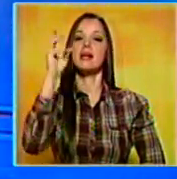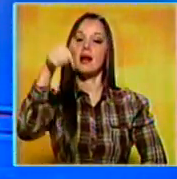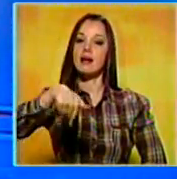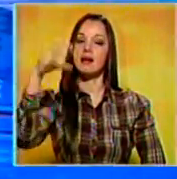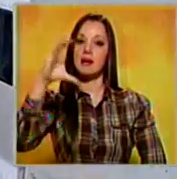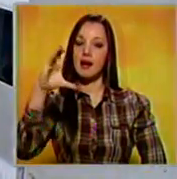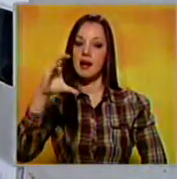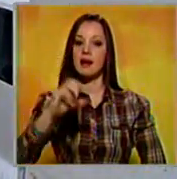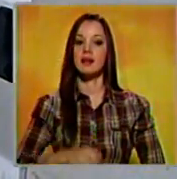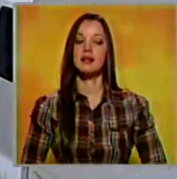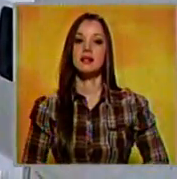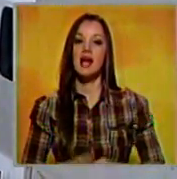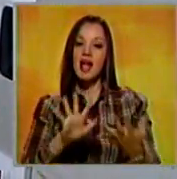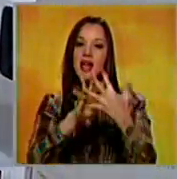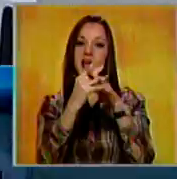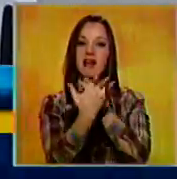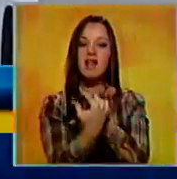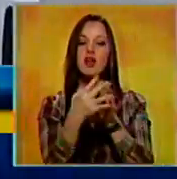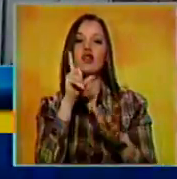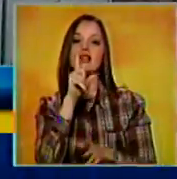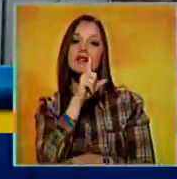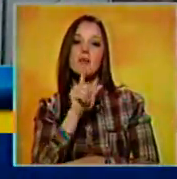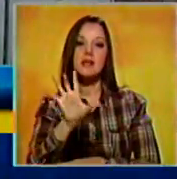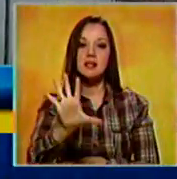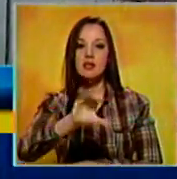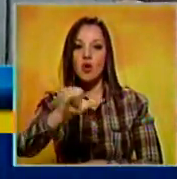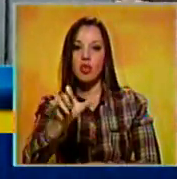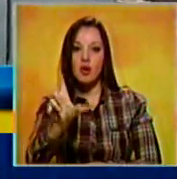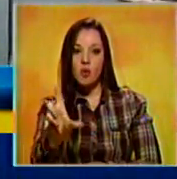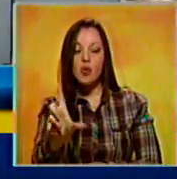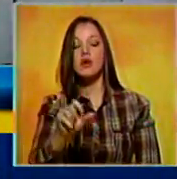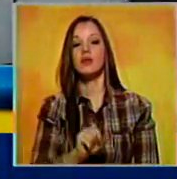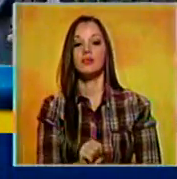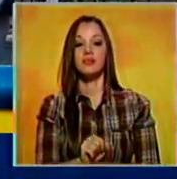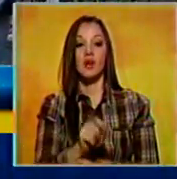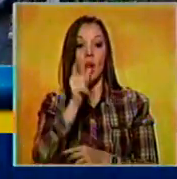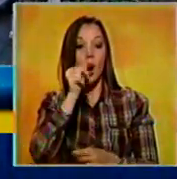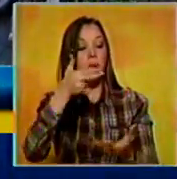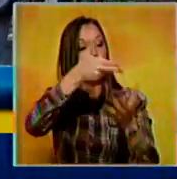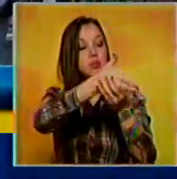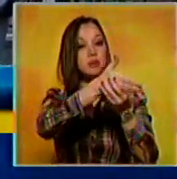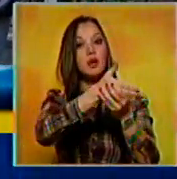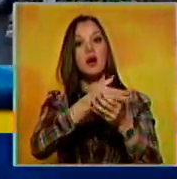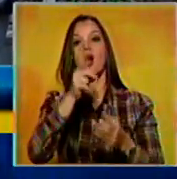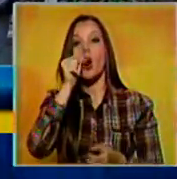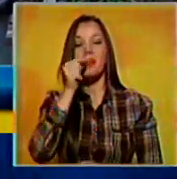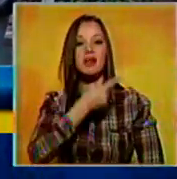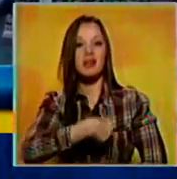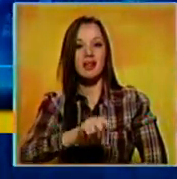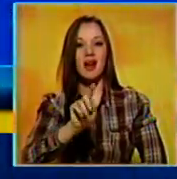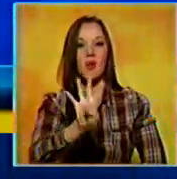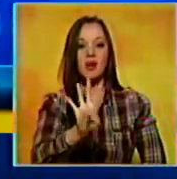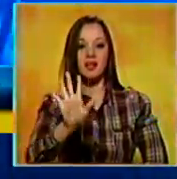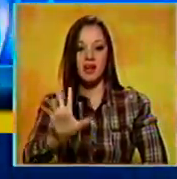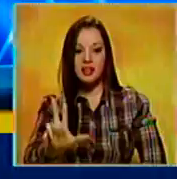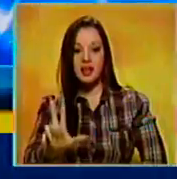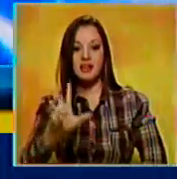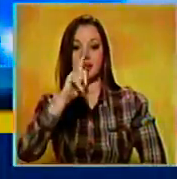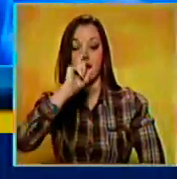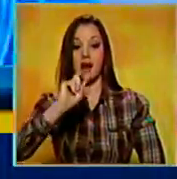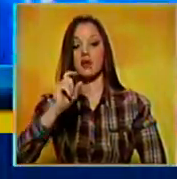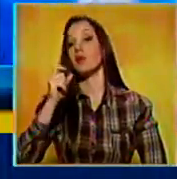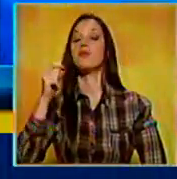en Caracas. En el barrio 5 de Julio de Petare ocurrió el crimen del oficial Rodolfo Palacios Madera, de 43